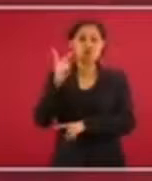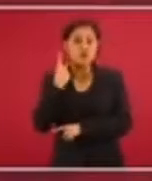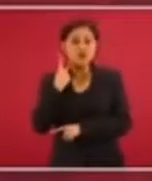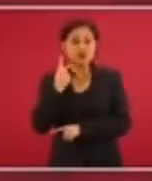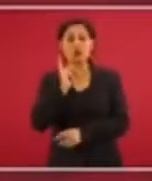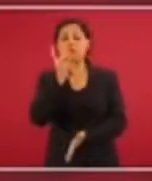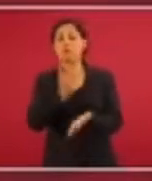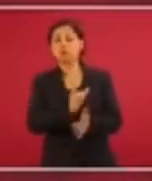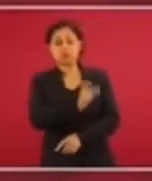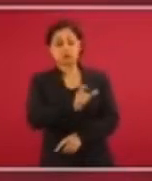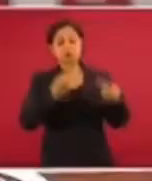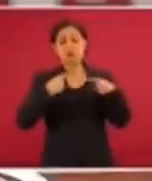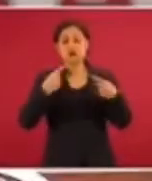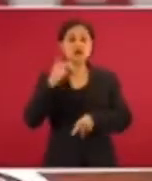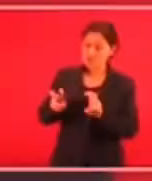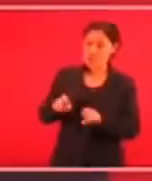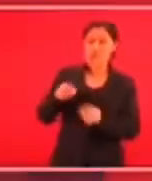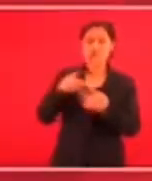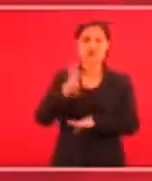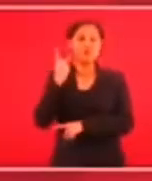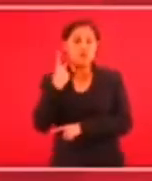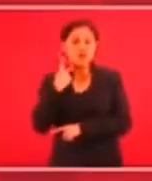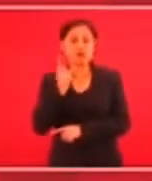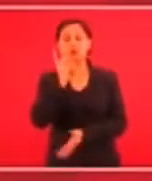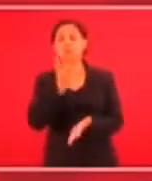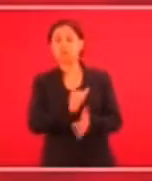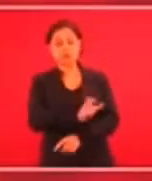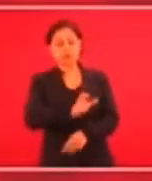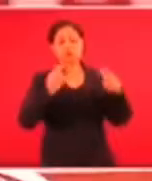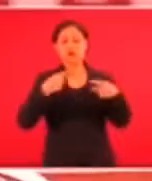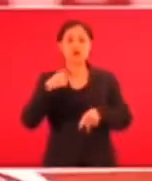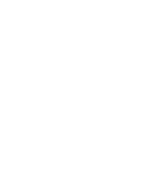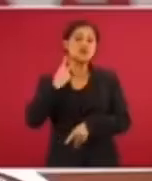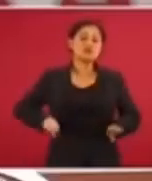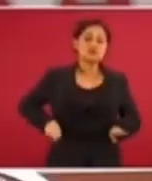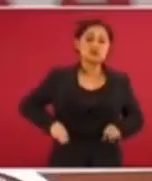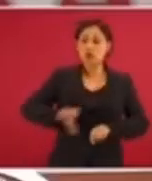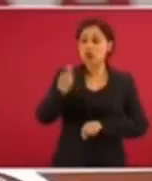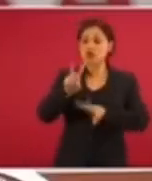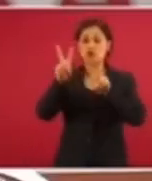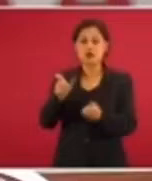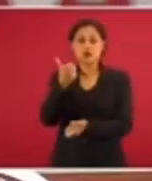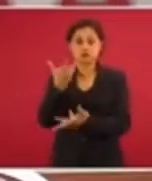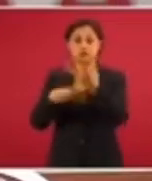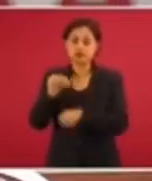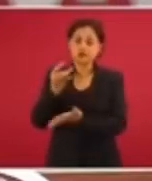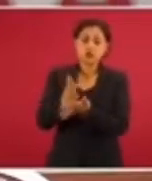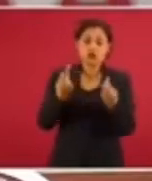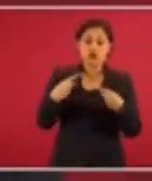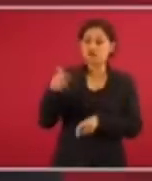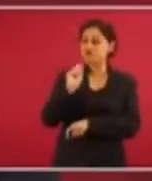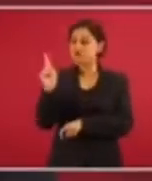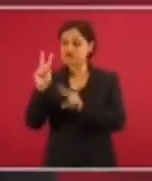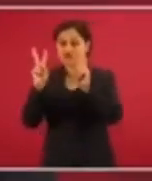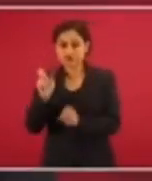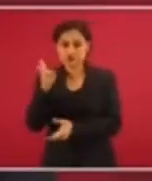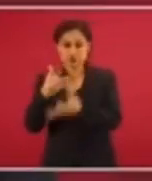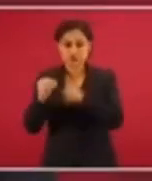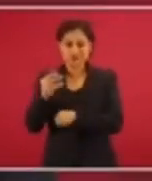fuesen ciencias, como si fuesen ciencias, y son nobles oficios, ¿no?